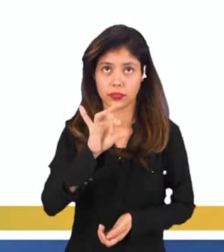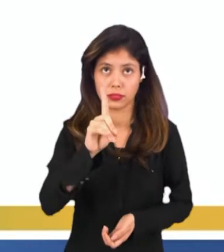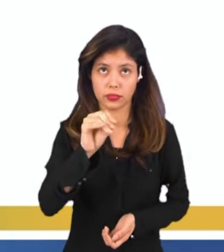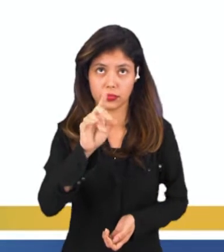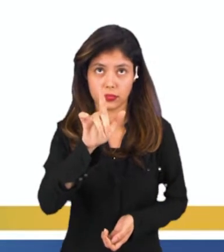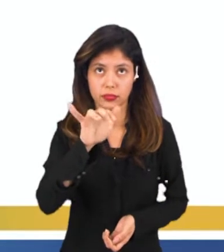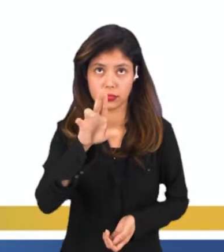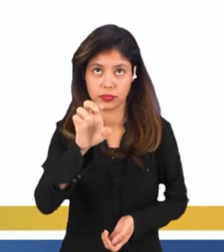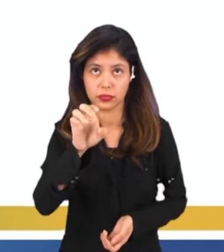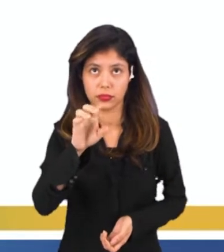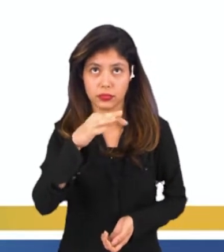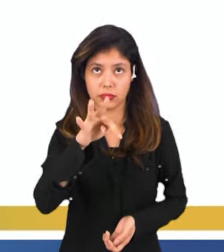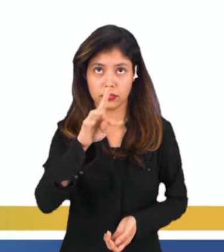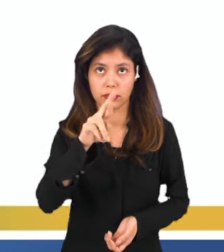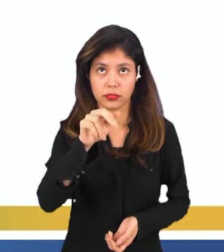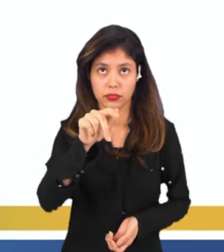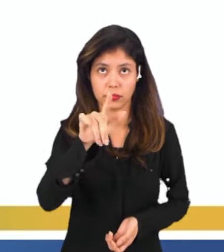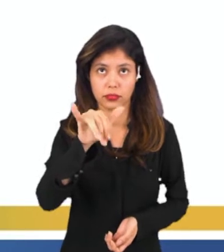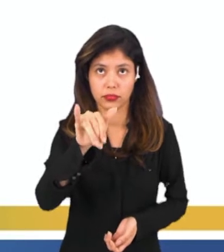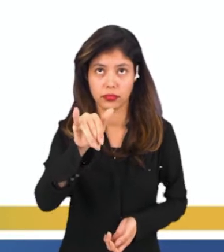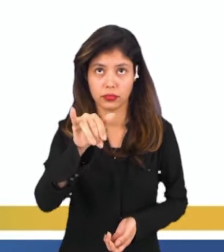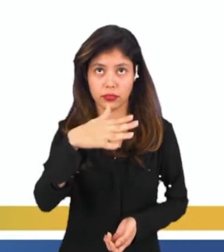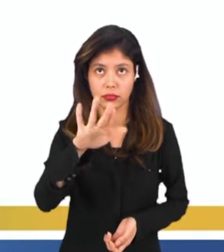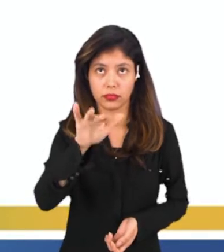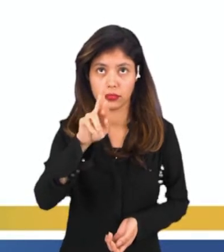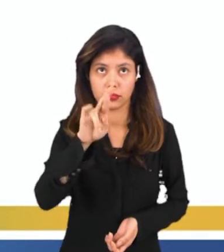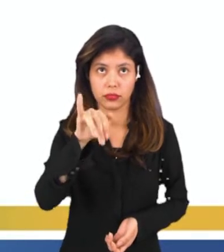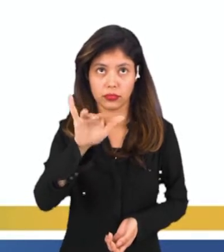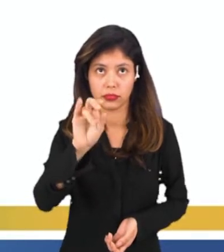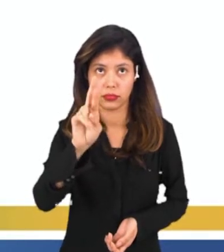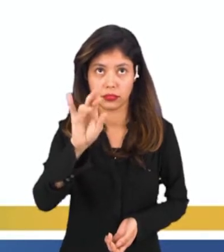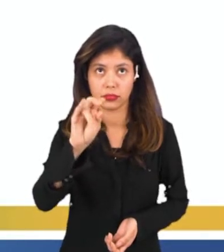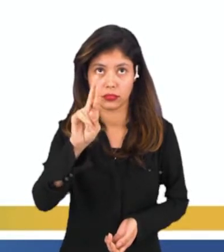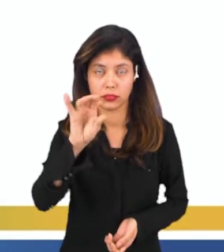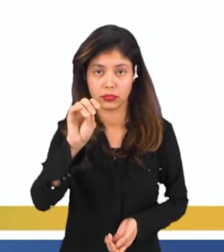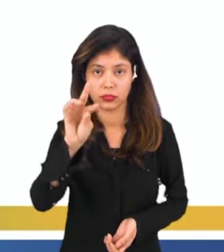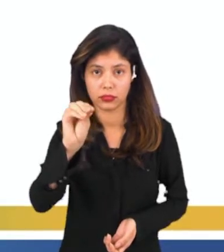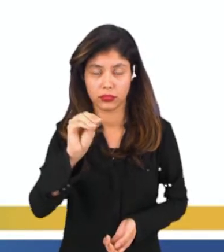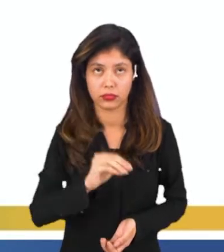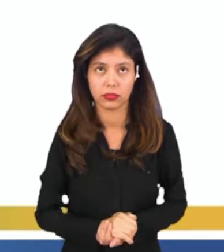Ricardo Eliezer Neftalí Reyes Bozalto.